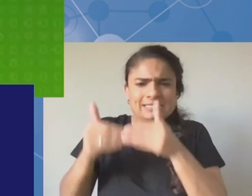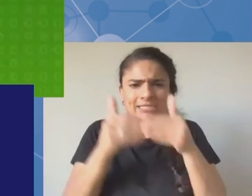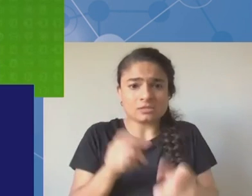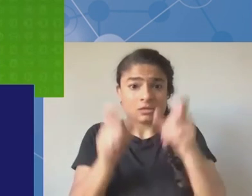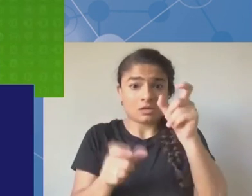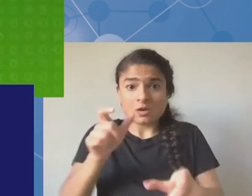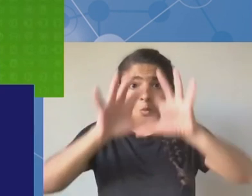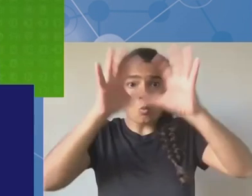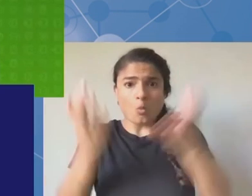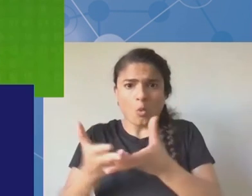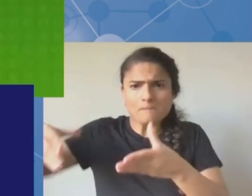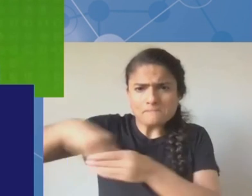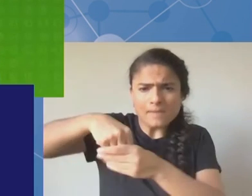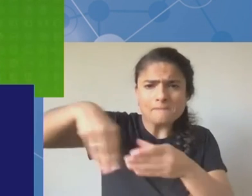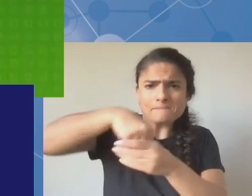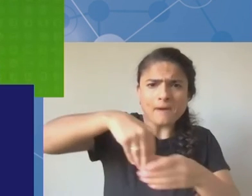inclusivo, abierto,